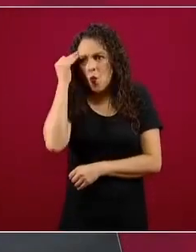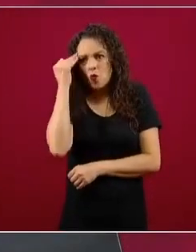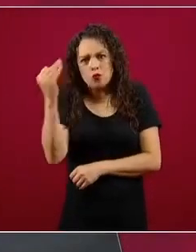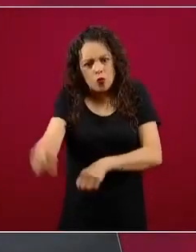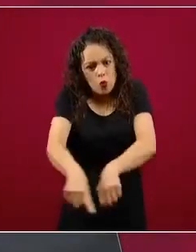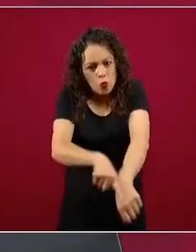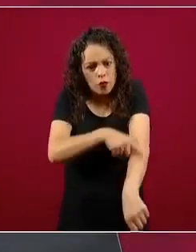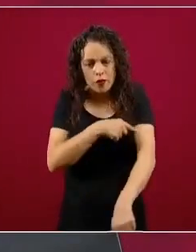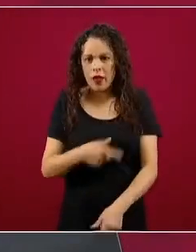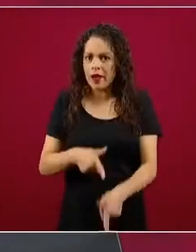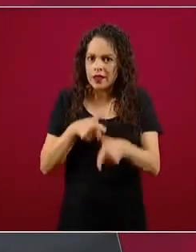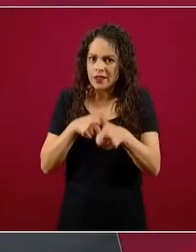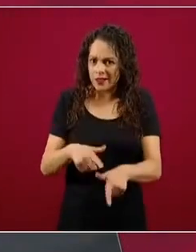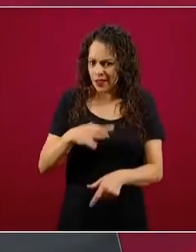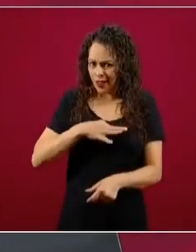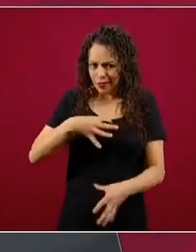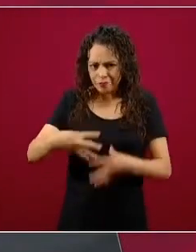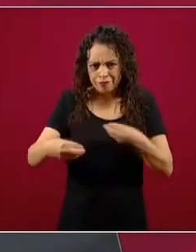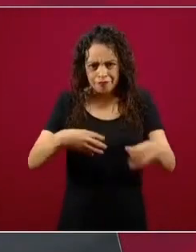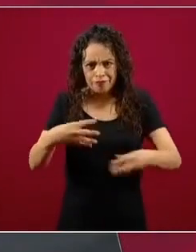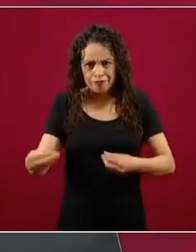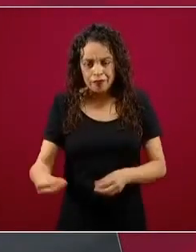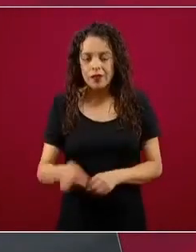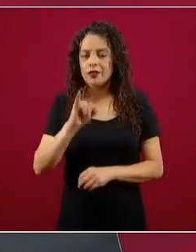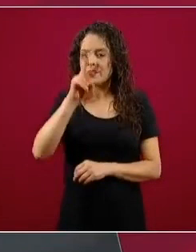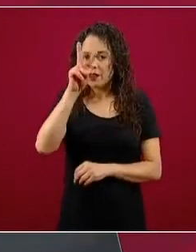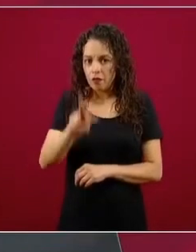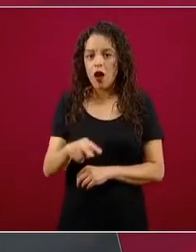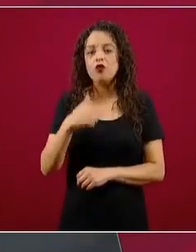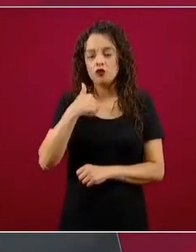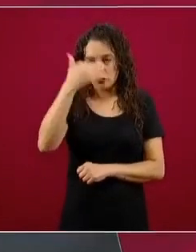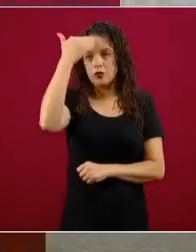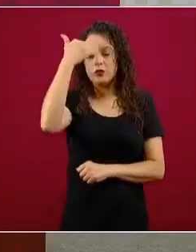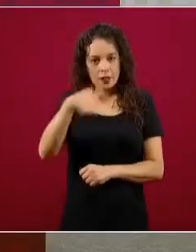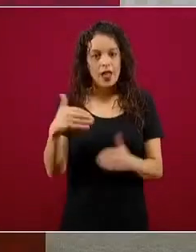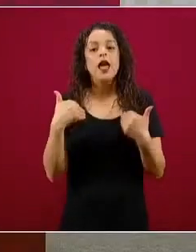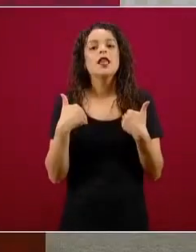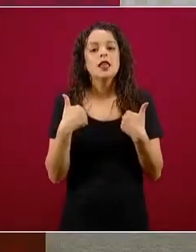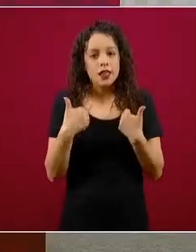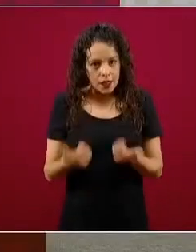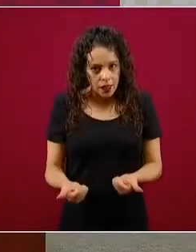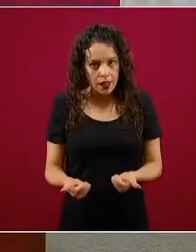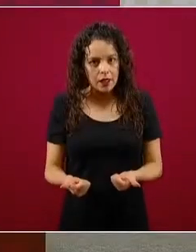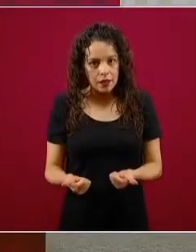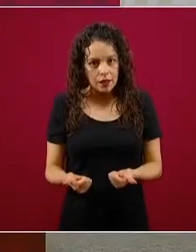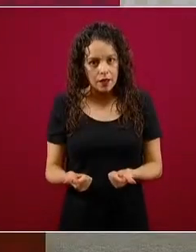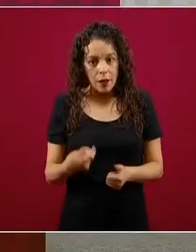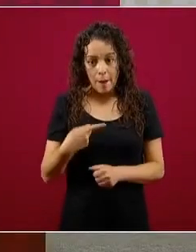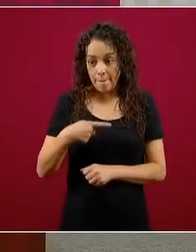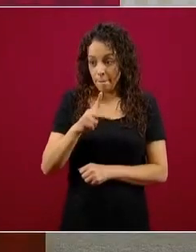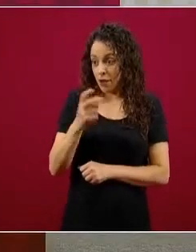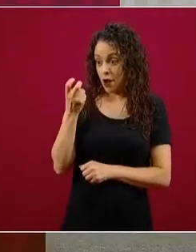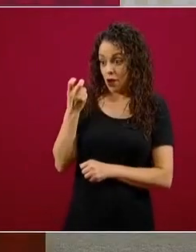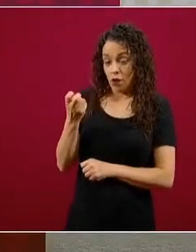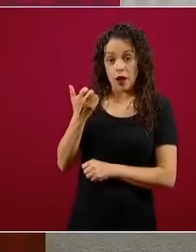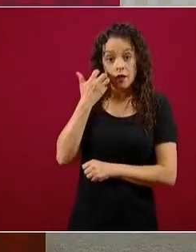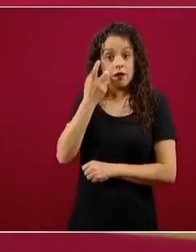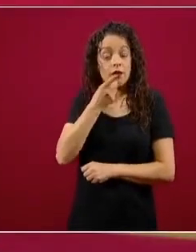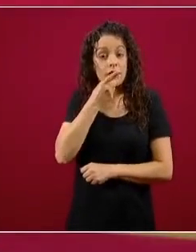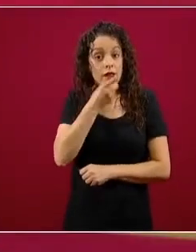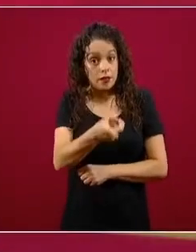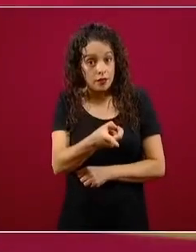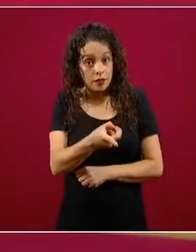sentimiento, me parece completamente entendible. Pero eso no puede llevar a